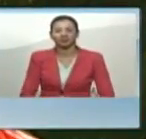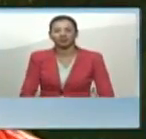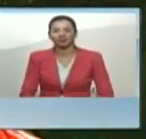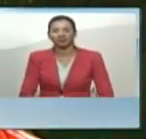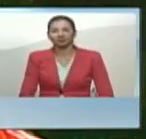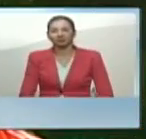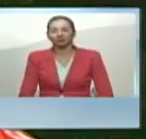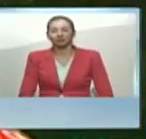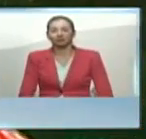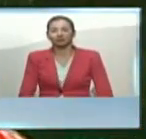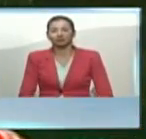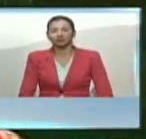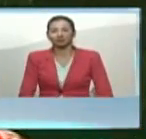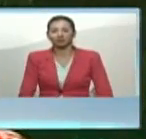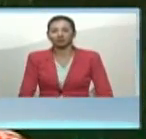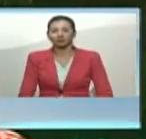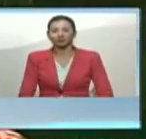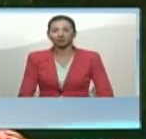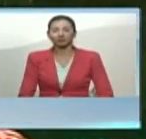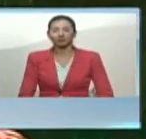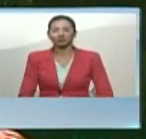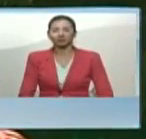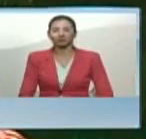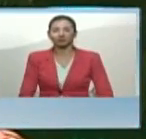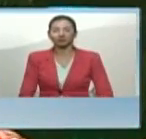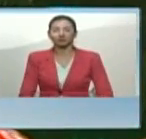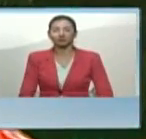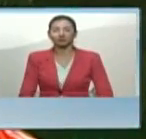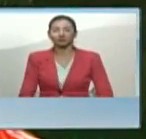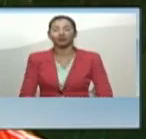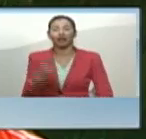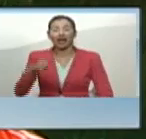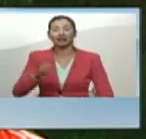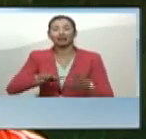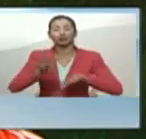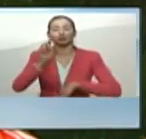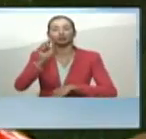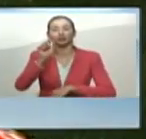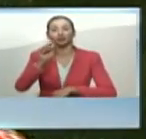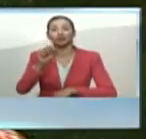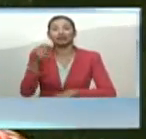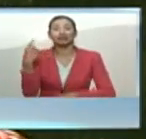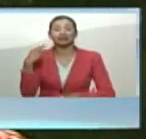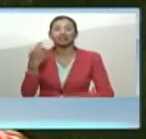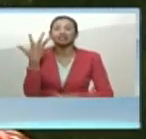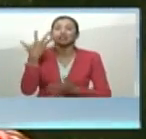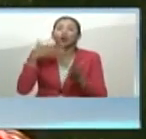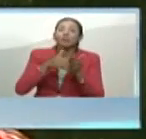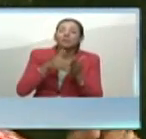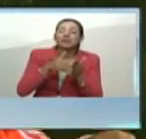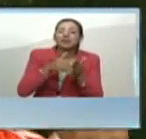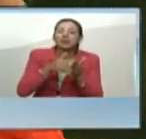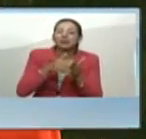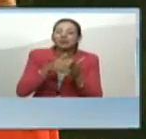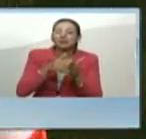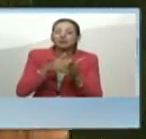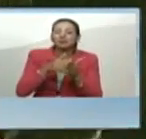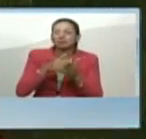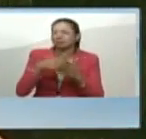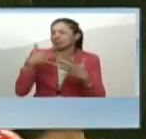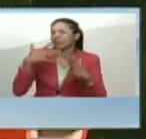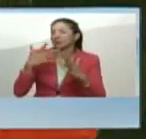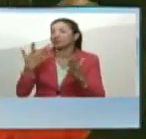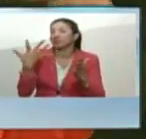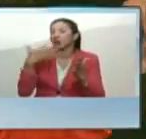lancé. ¿No? Tiene 14 minutos. Lleva 5,000 y pico retweets. Y esto debe llegar